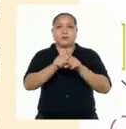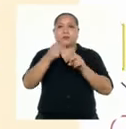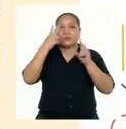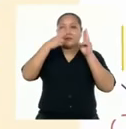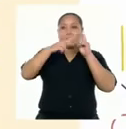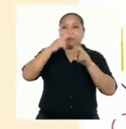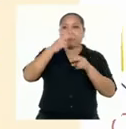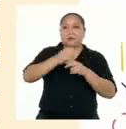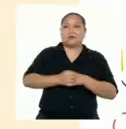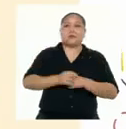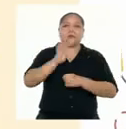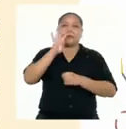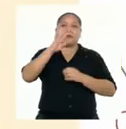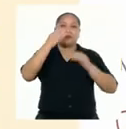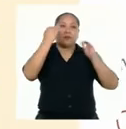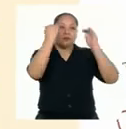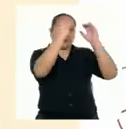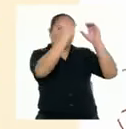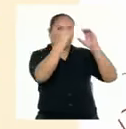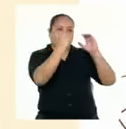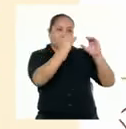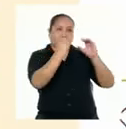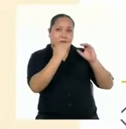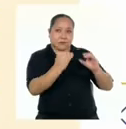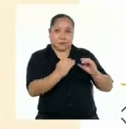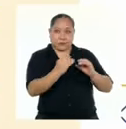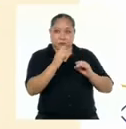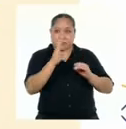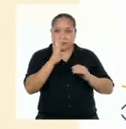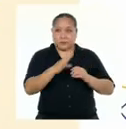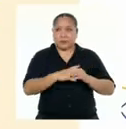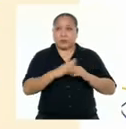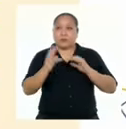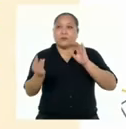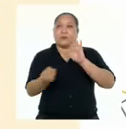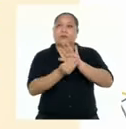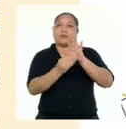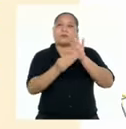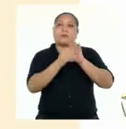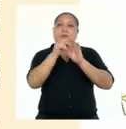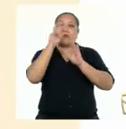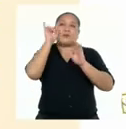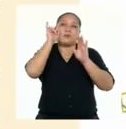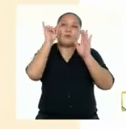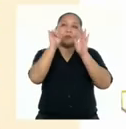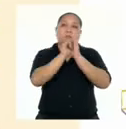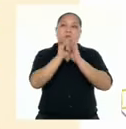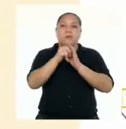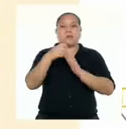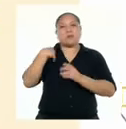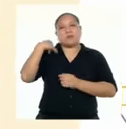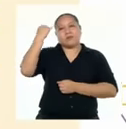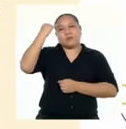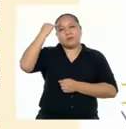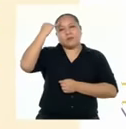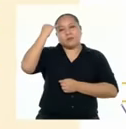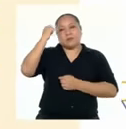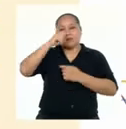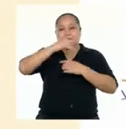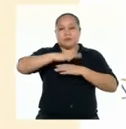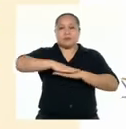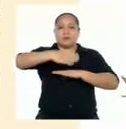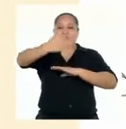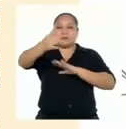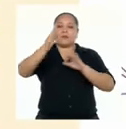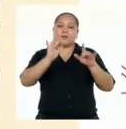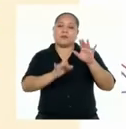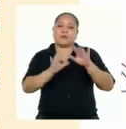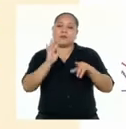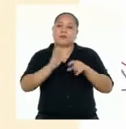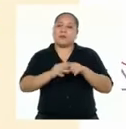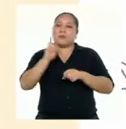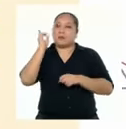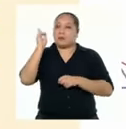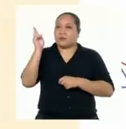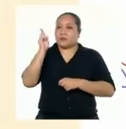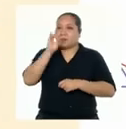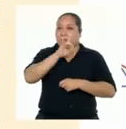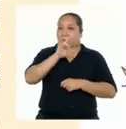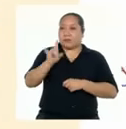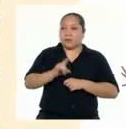tiene 4 párrafos y que lo complementa una imagen. Asumo que es la computadora que la profesora usó para dar clases